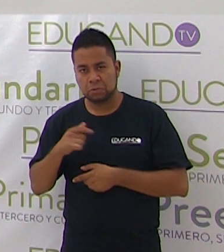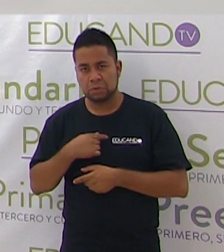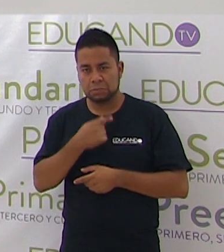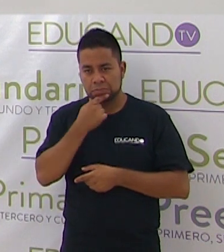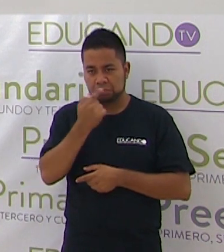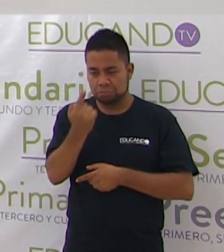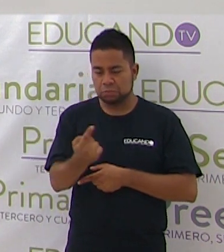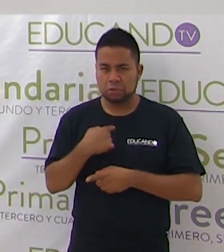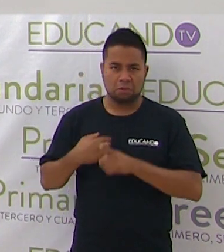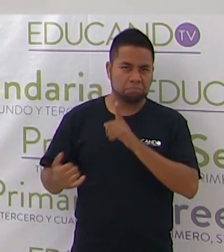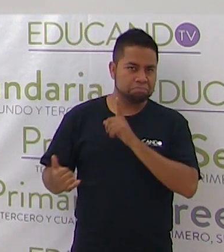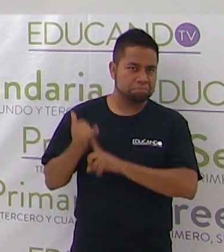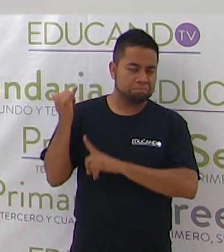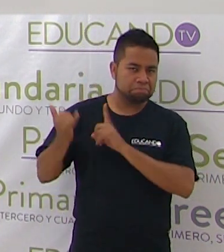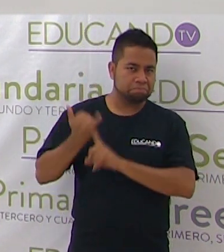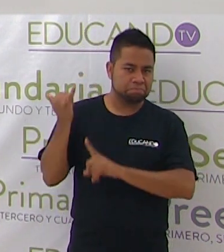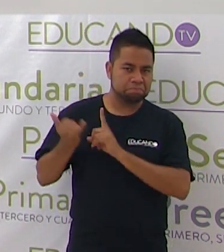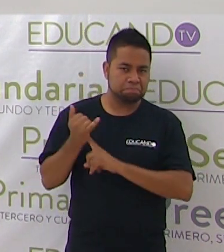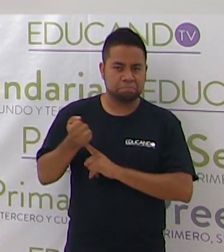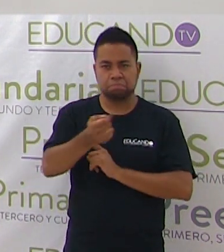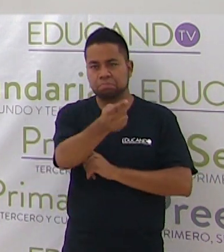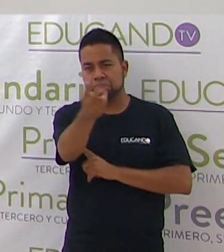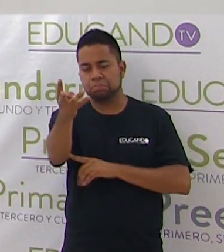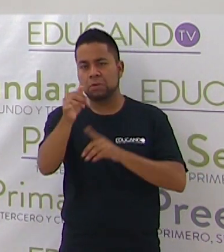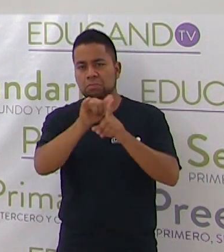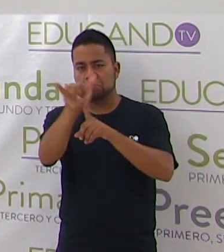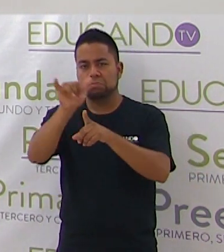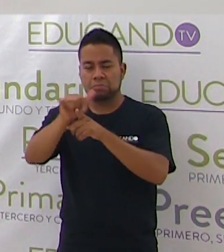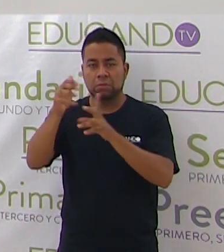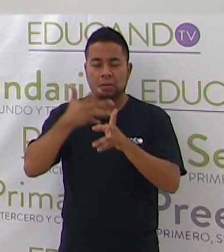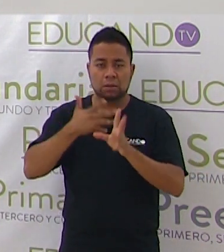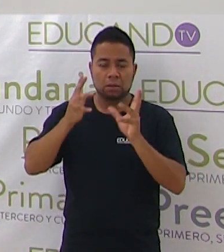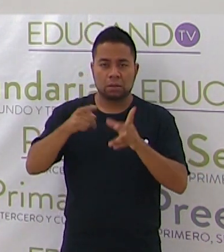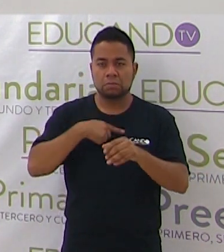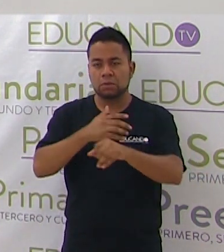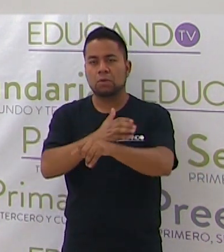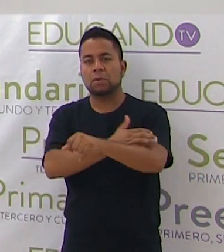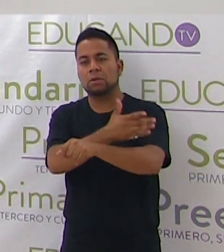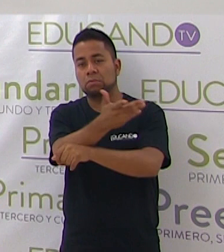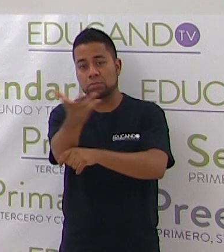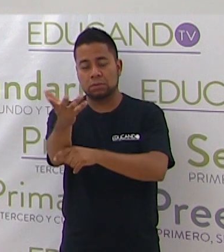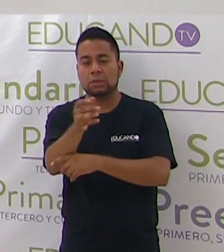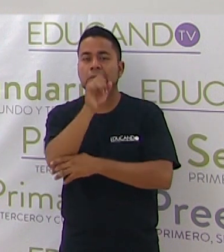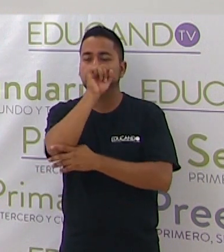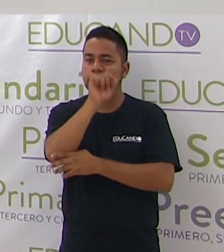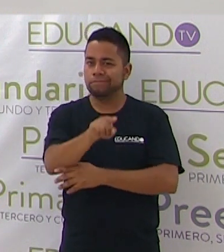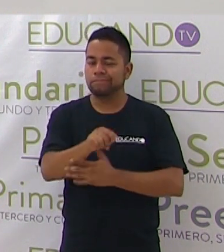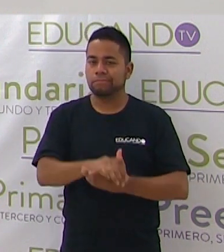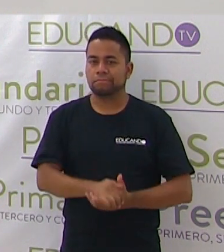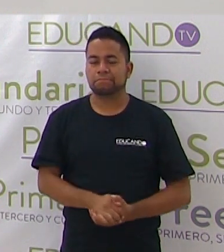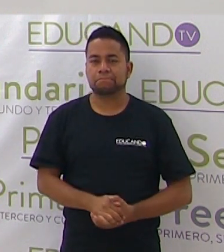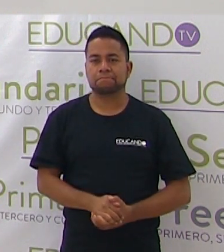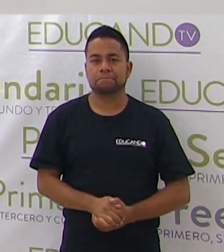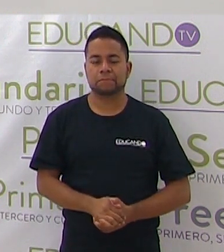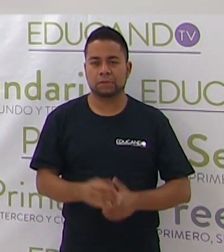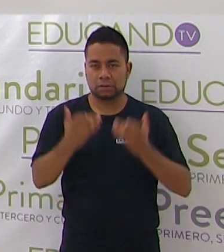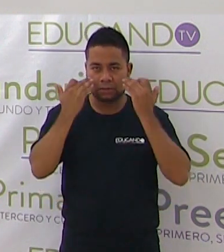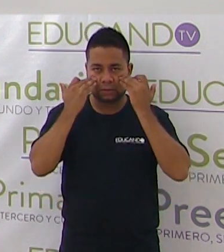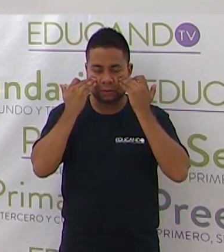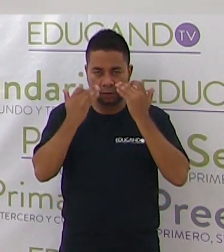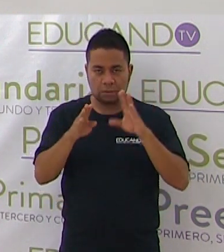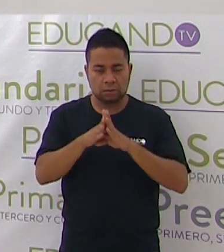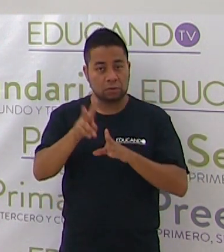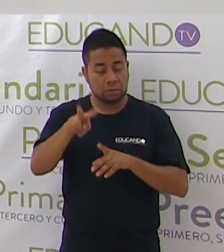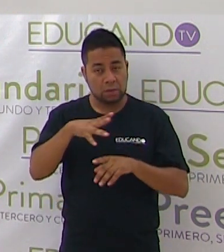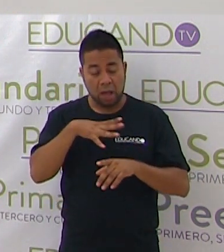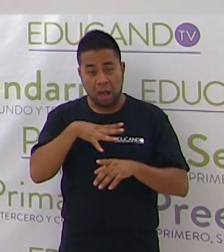chico sufrí mucho bullying. ¿Y los de aquí, ustedes han sufrido bullying? Mis compañeros también. En efecto, ¿ven cómo sí hay mucho